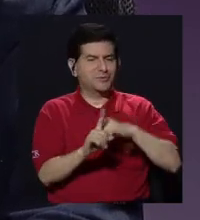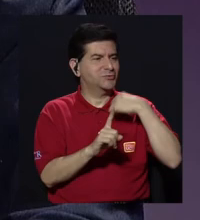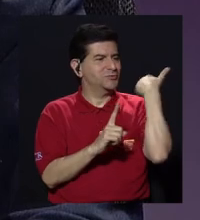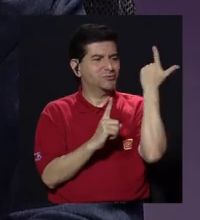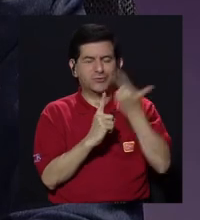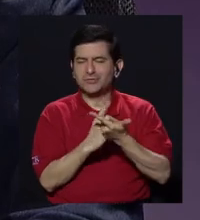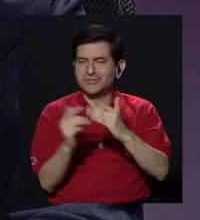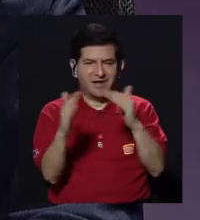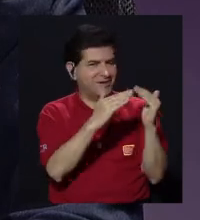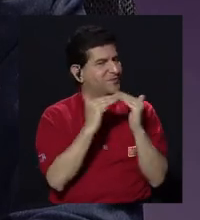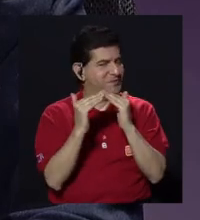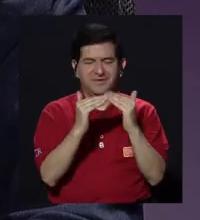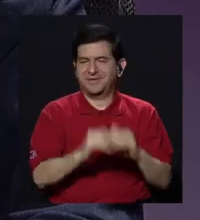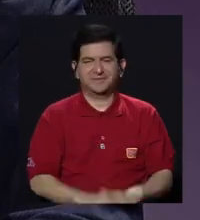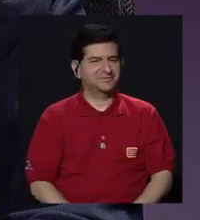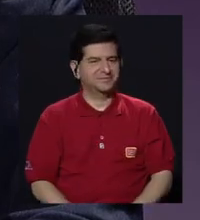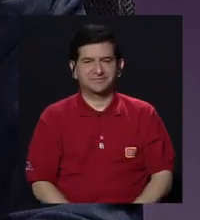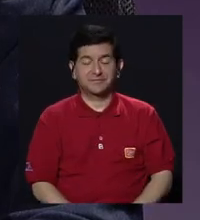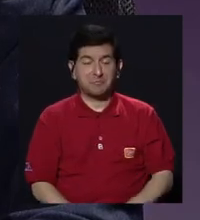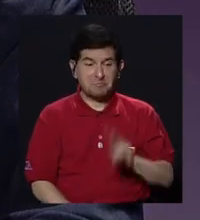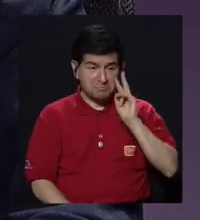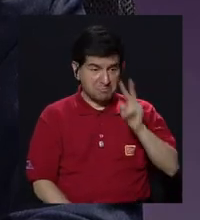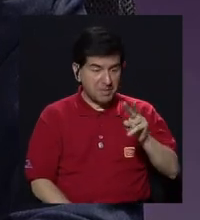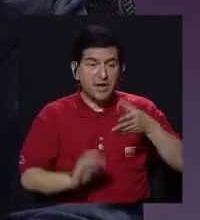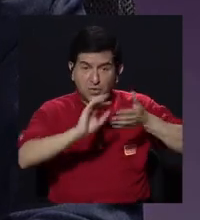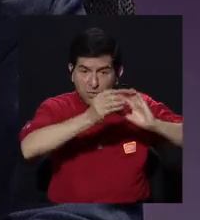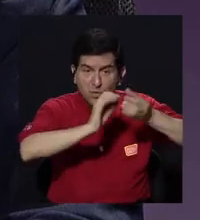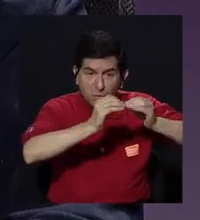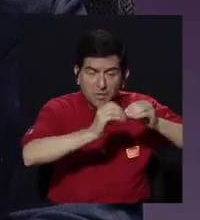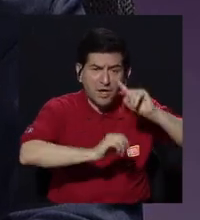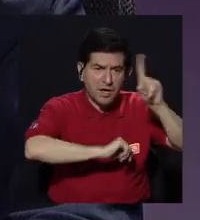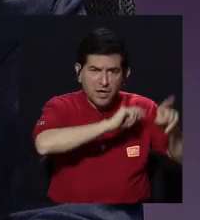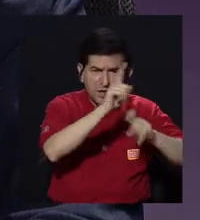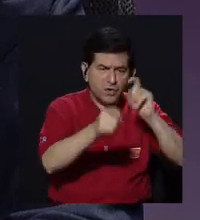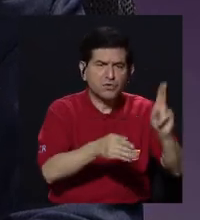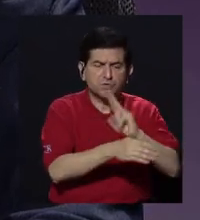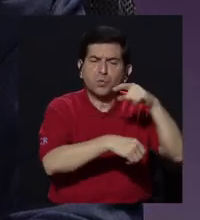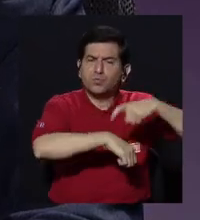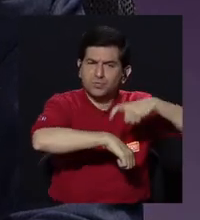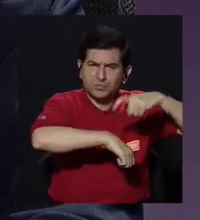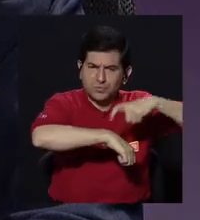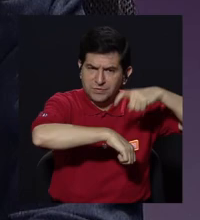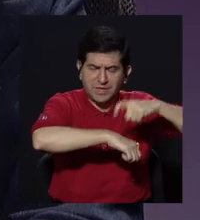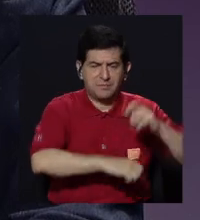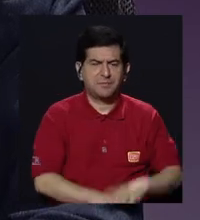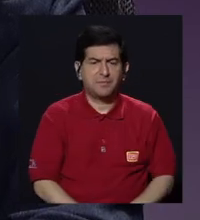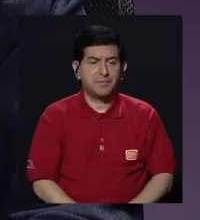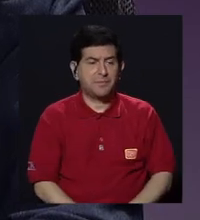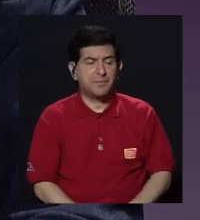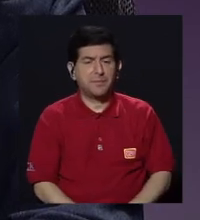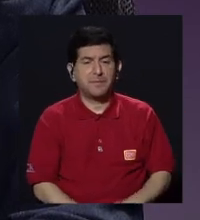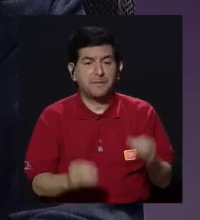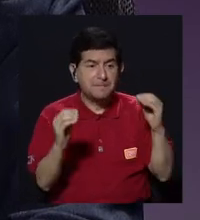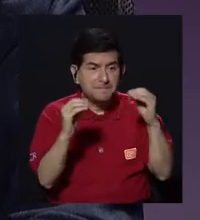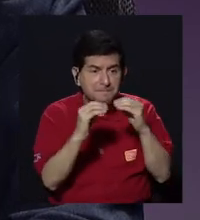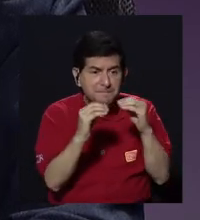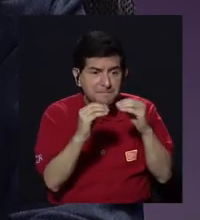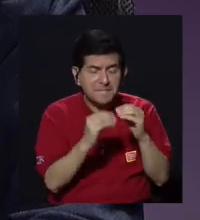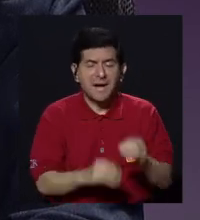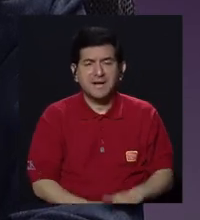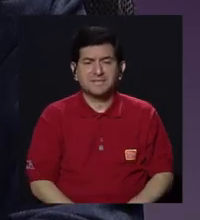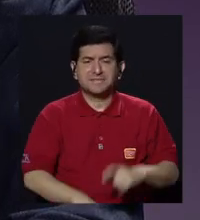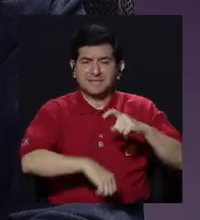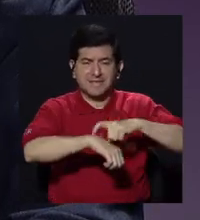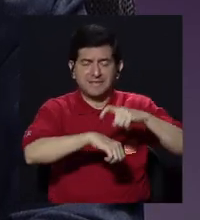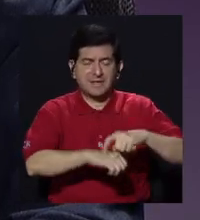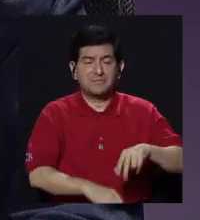Y podemos ver los datos en la encuesta de uso del tiempo, donde la mayor cantidad, casi el triple del tiempo, lo usan las mujeres